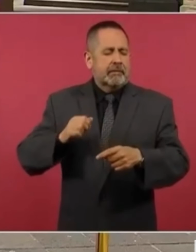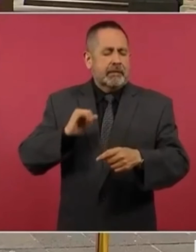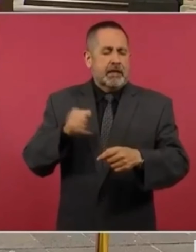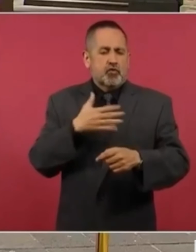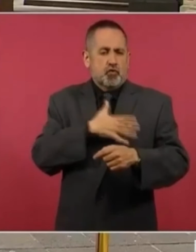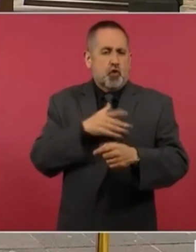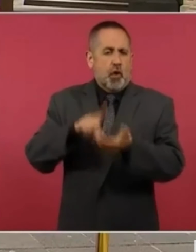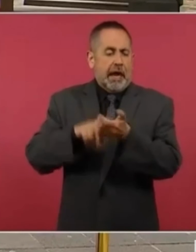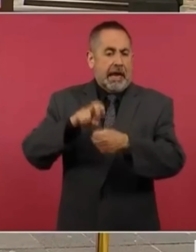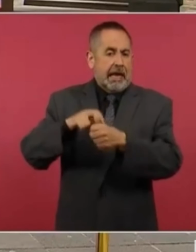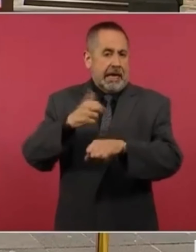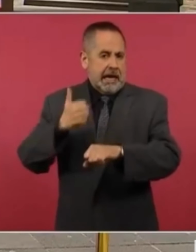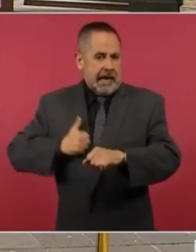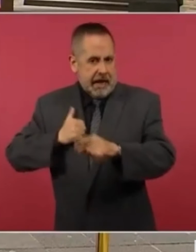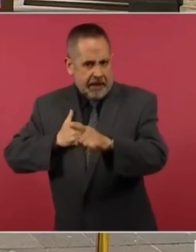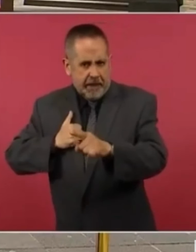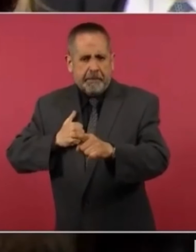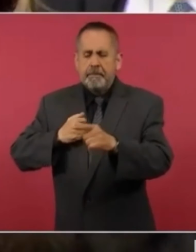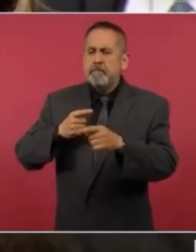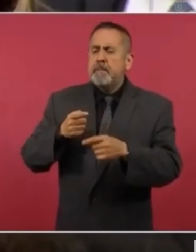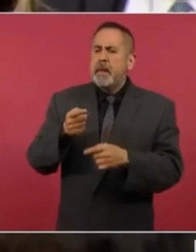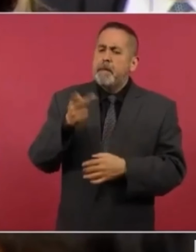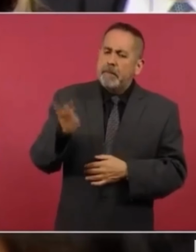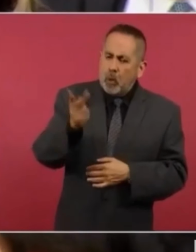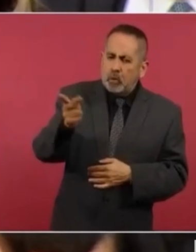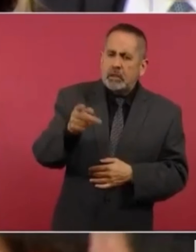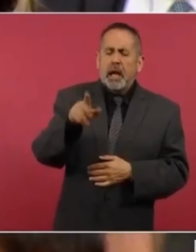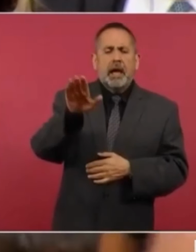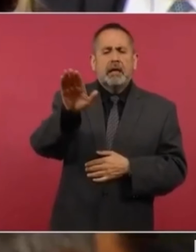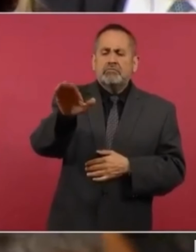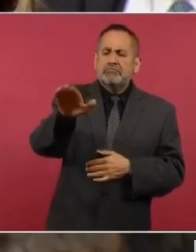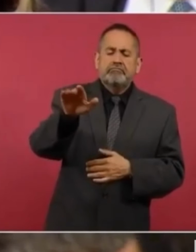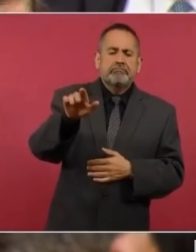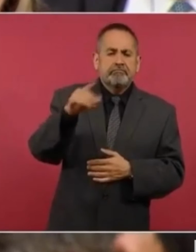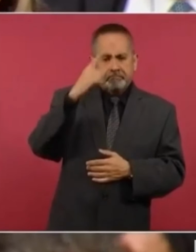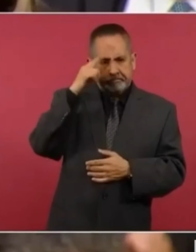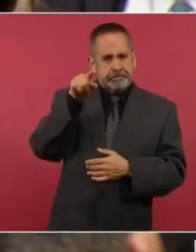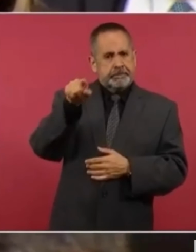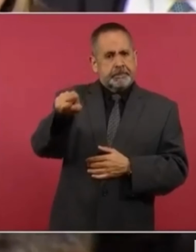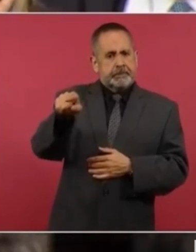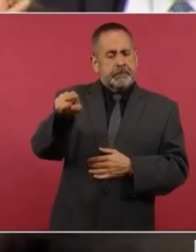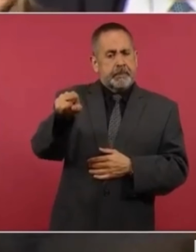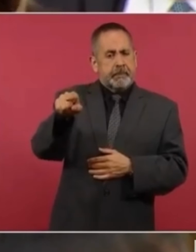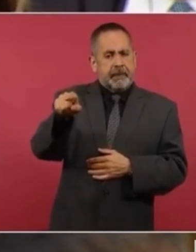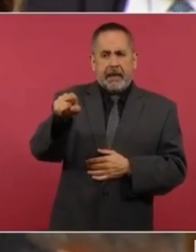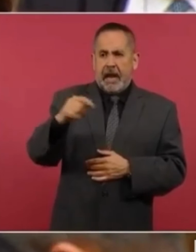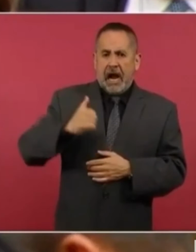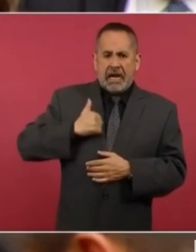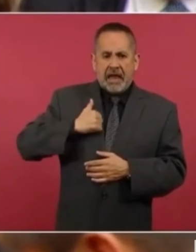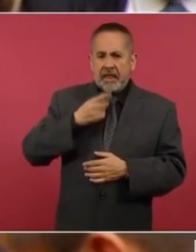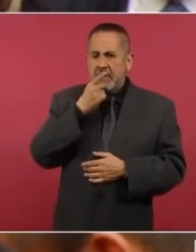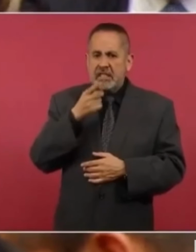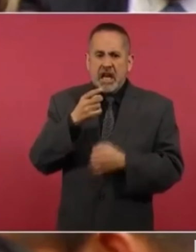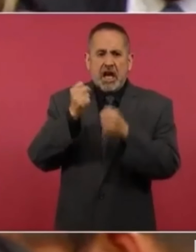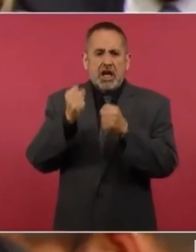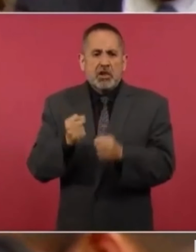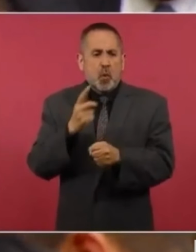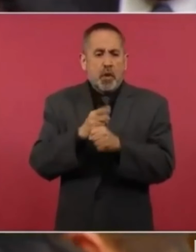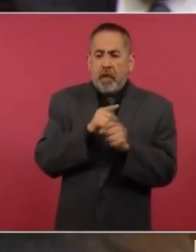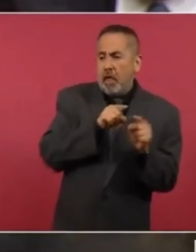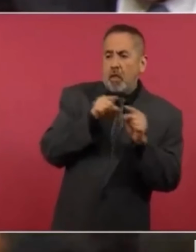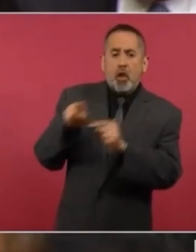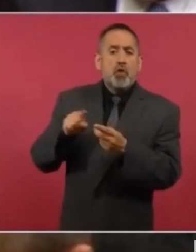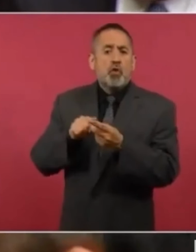que Canadá está teniendo una fuerza de seguridad en Haití.